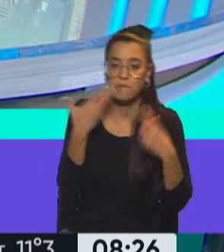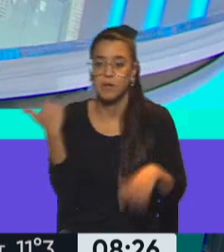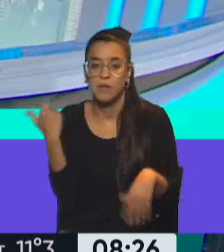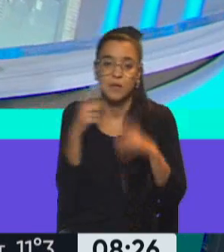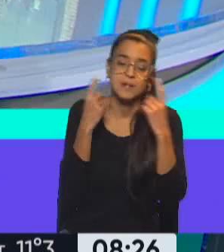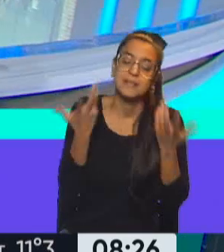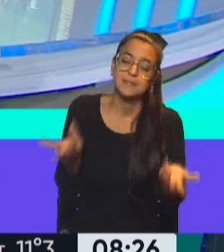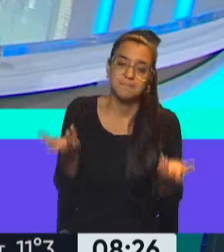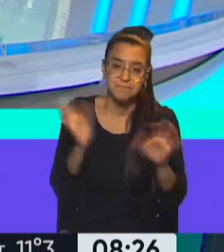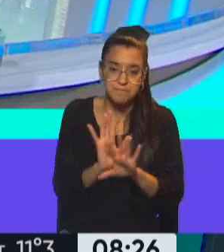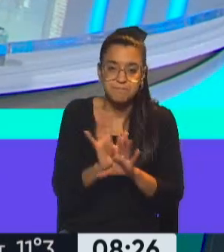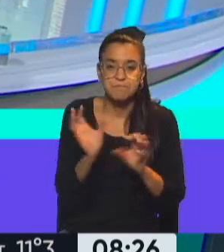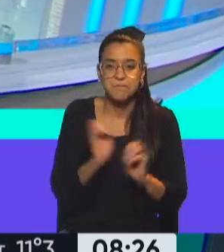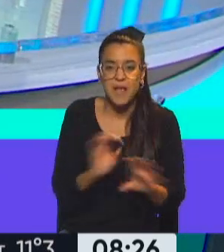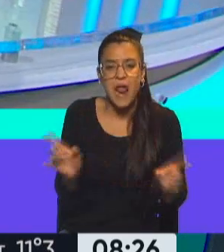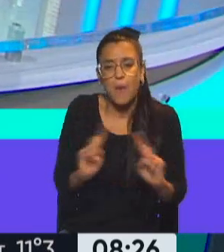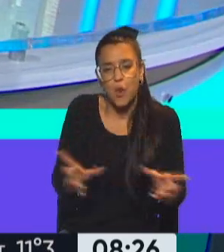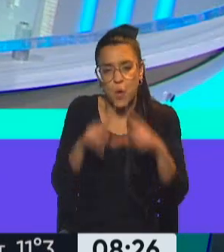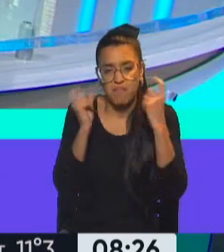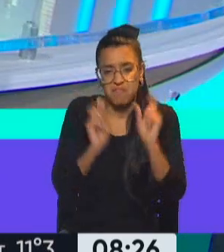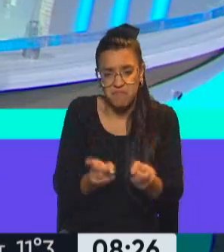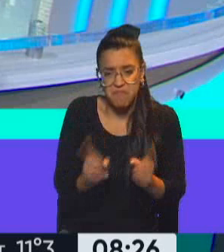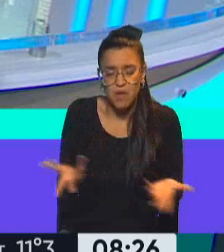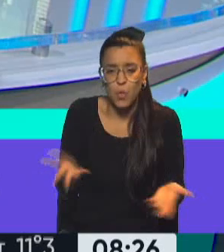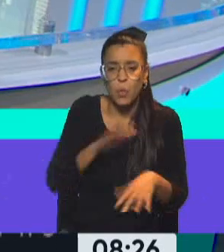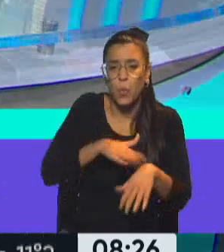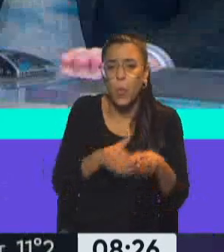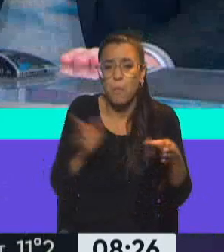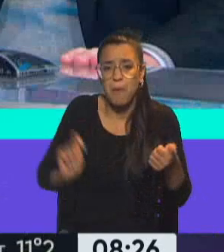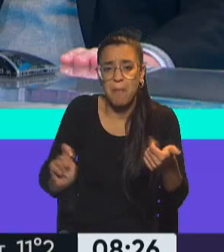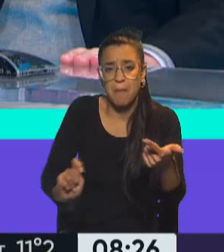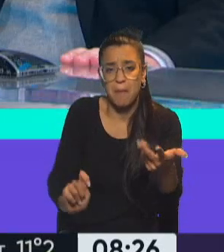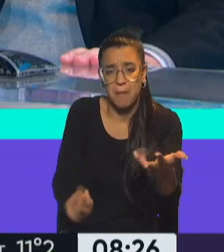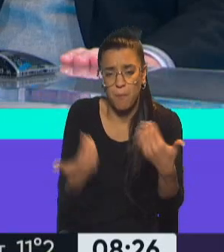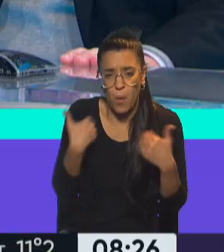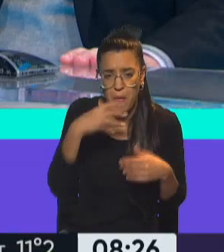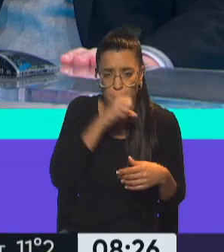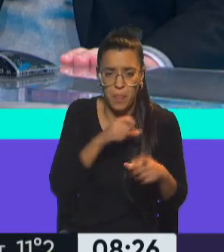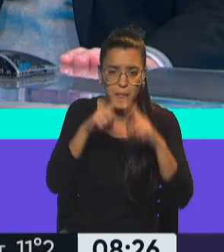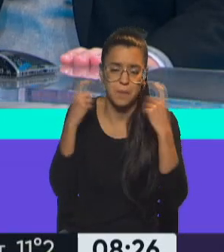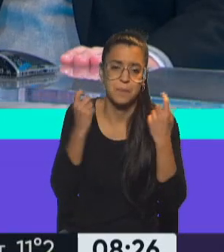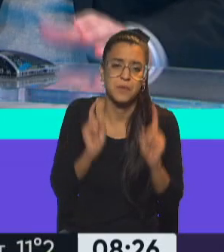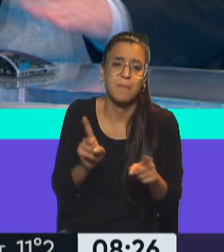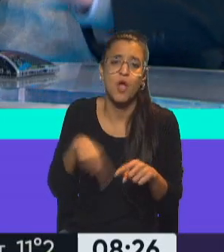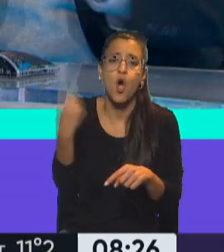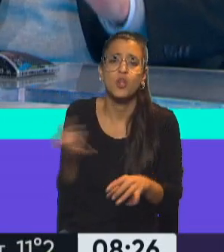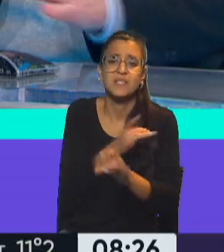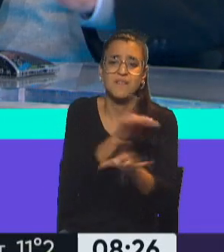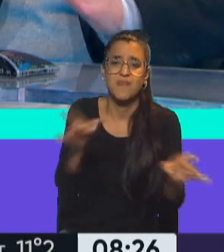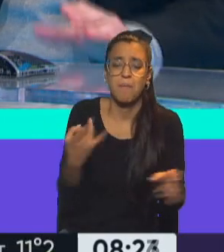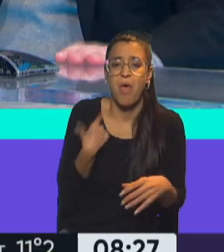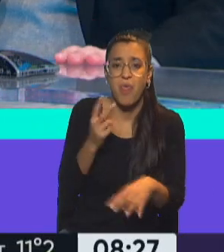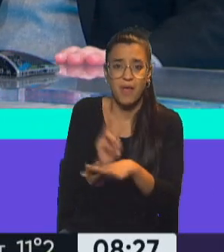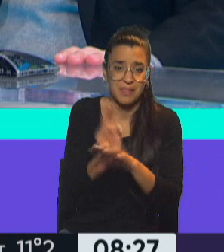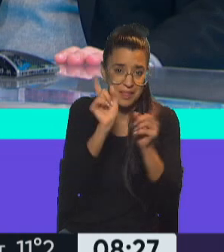poniéndoselo y sacándoselo y se olvide. ¿No? Por supuesto, bueno, lo hemos usado durante todos estos meses y creo que también ha servido para prevenir otras enfermedades. Pero bueno, yo